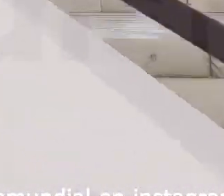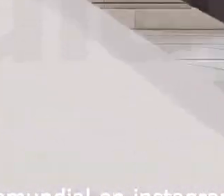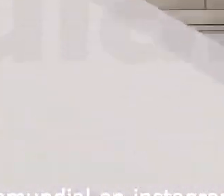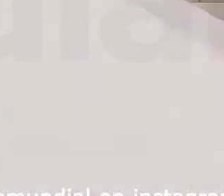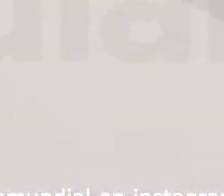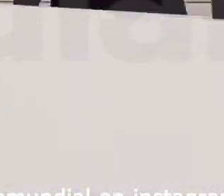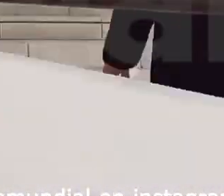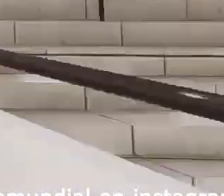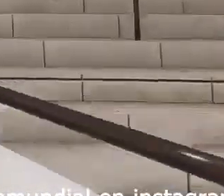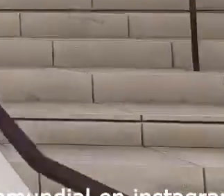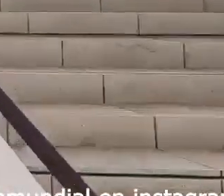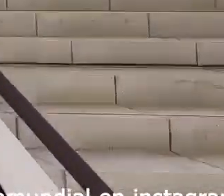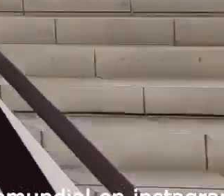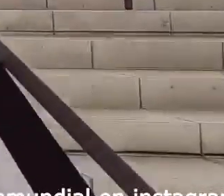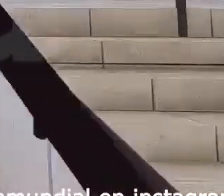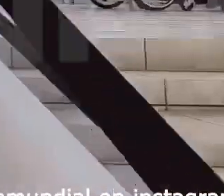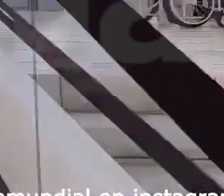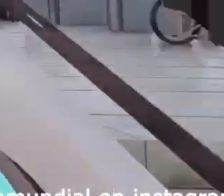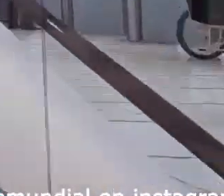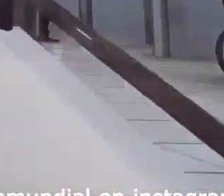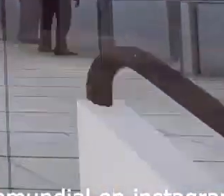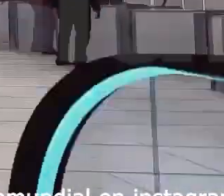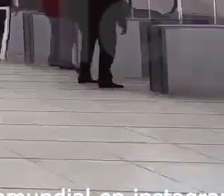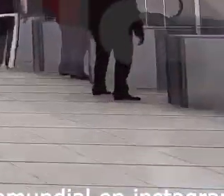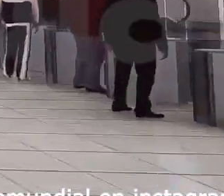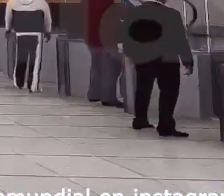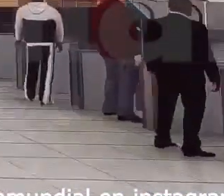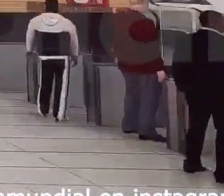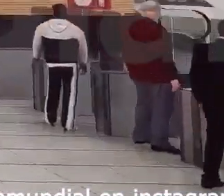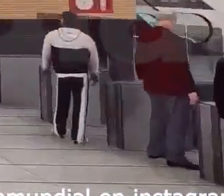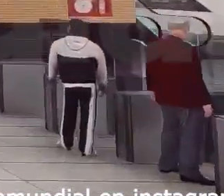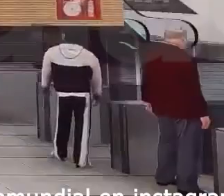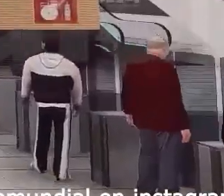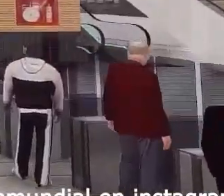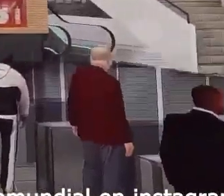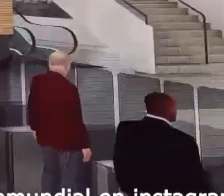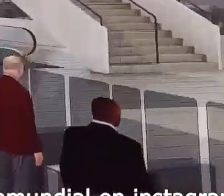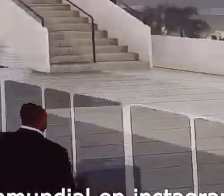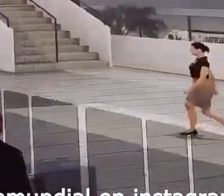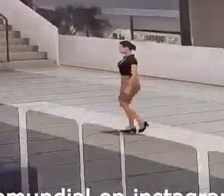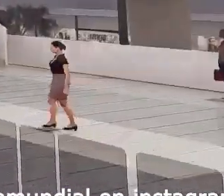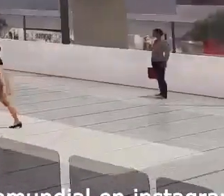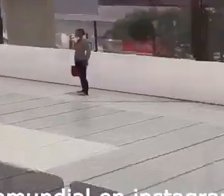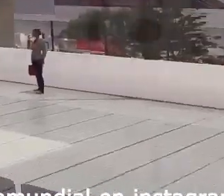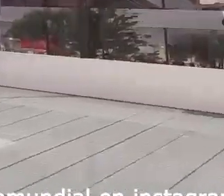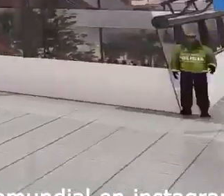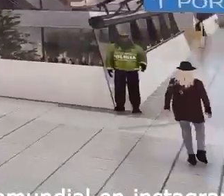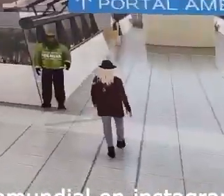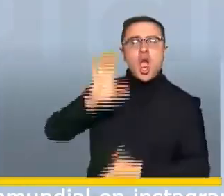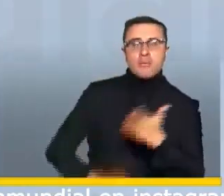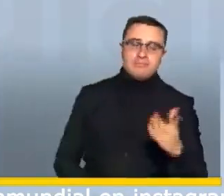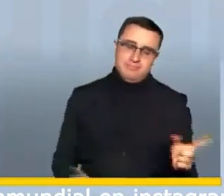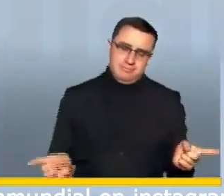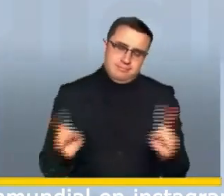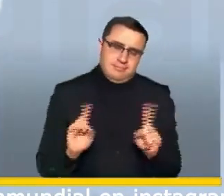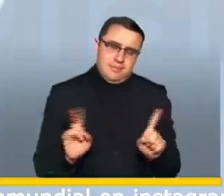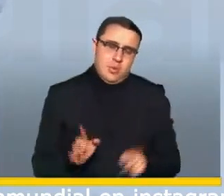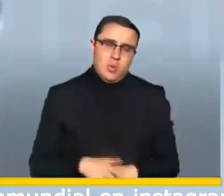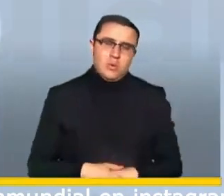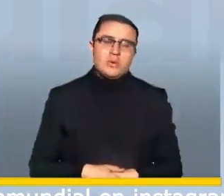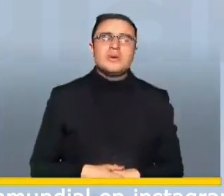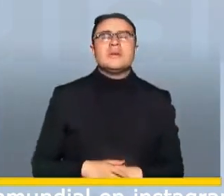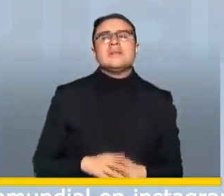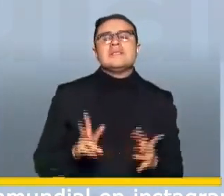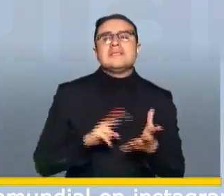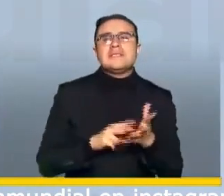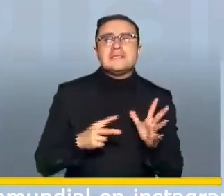cable aéreo Simón Bolívar. Presten atención al lenguaje corporal del gerente de la empresa Metro de Bogotá, Leonidas Narváez. Se simplemente